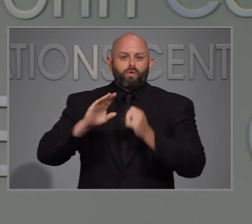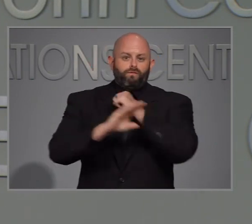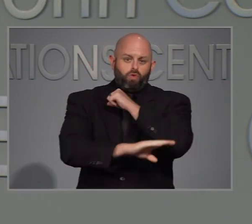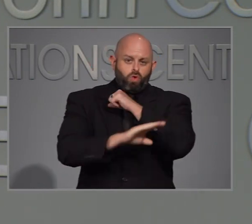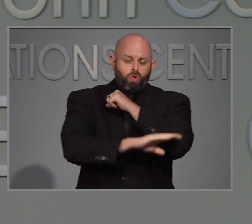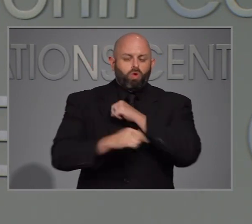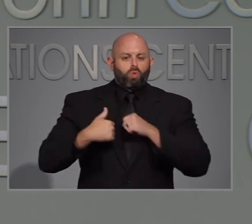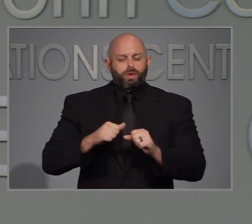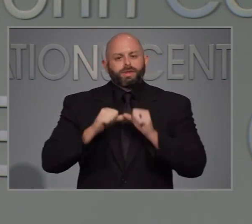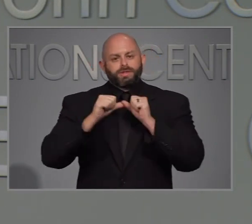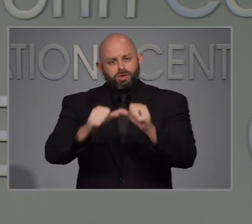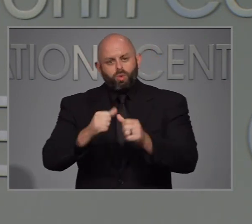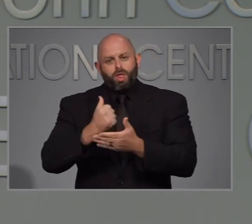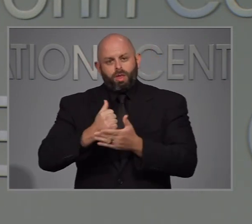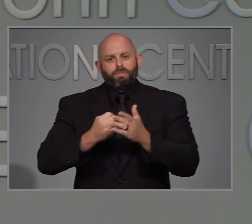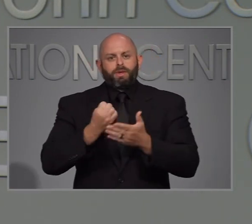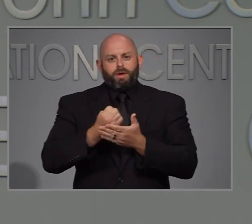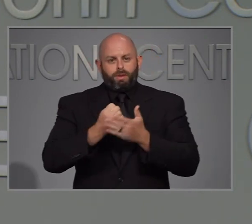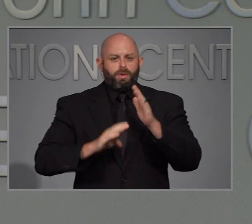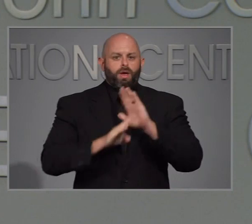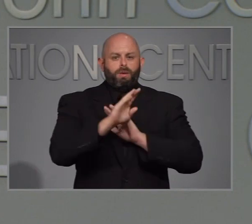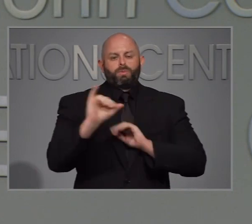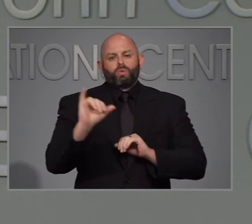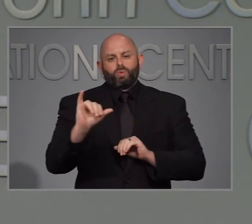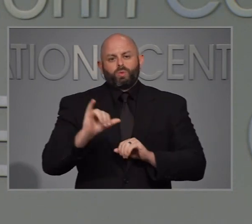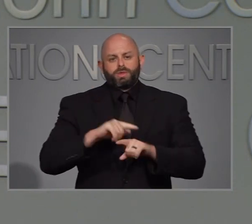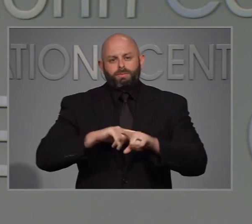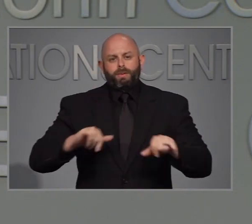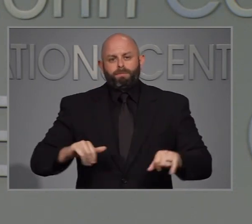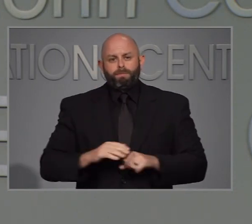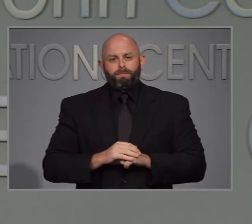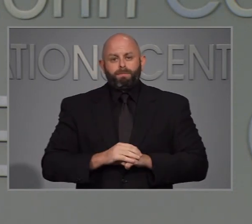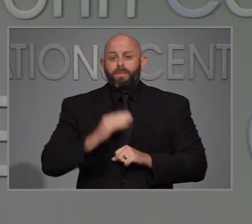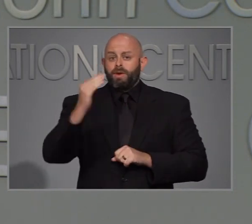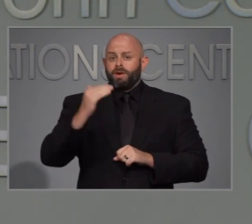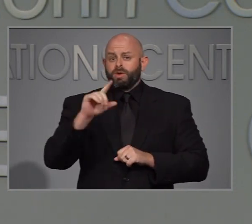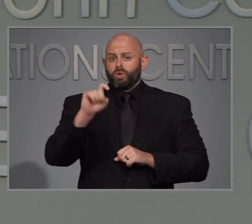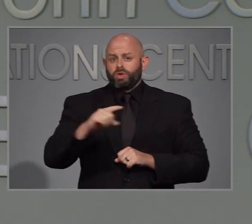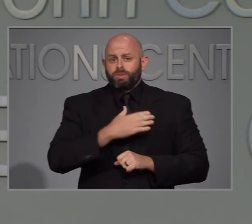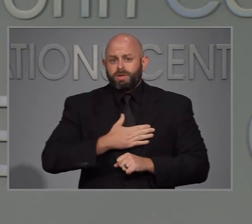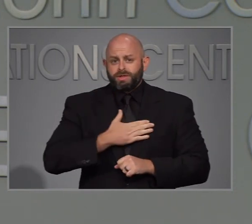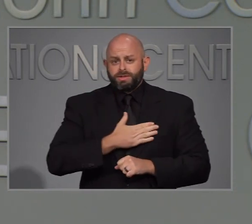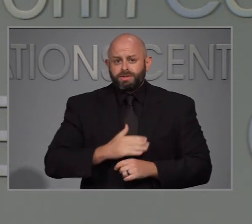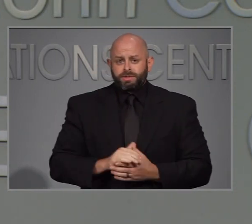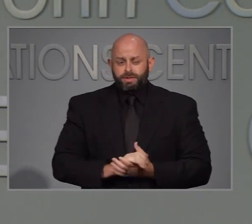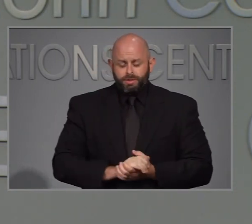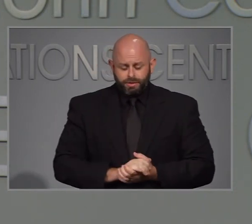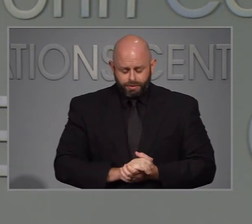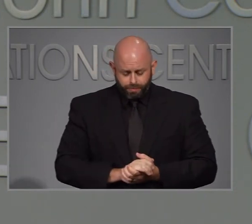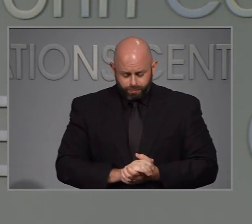otoño y continuar superando y mejorar la economía. La siguiente pregunta.